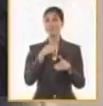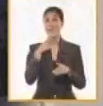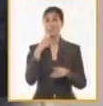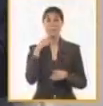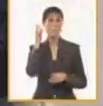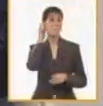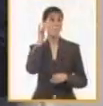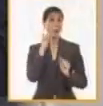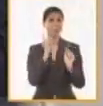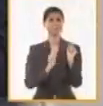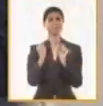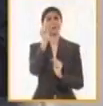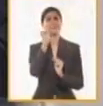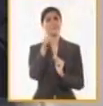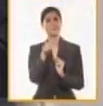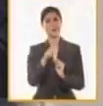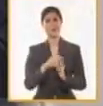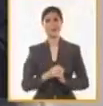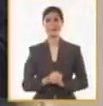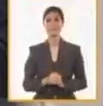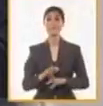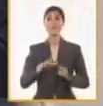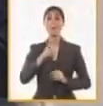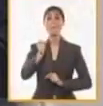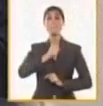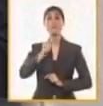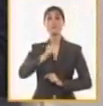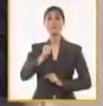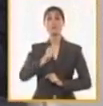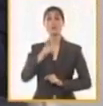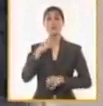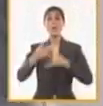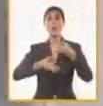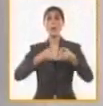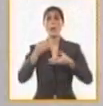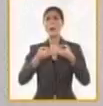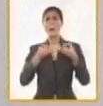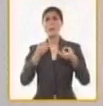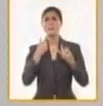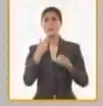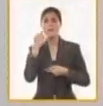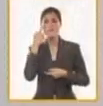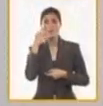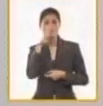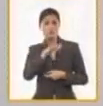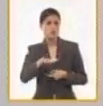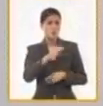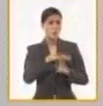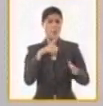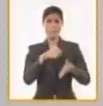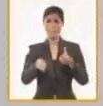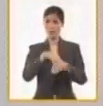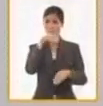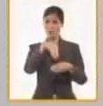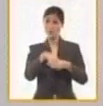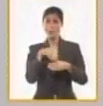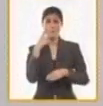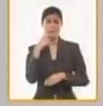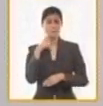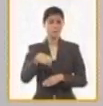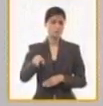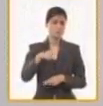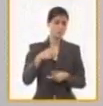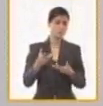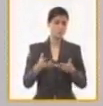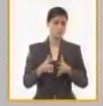Hoy el compañero Diosdado en su rueda de prensa, él hacía una observación, una acotación. Él decía, nosotros le